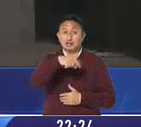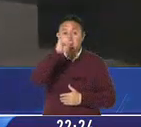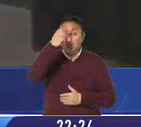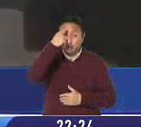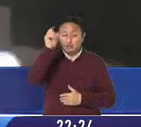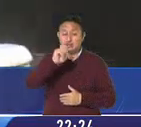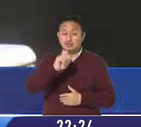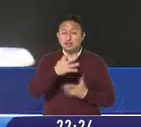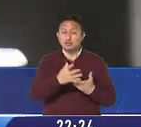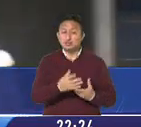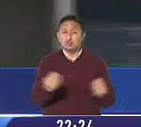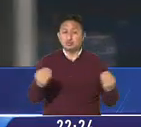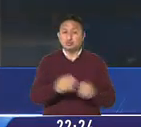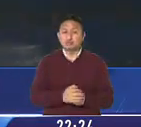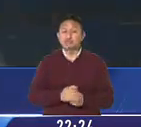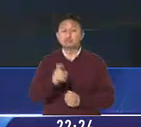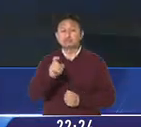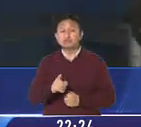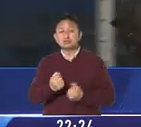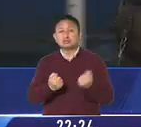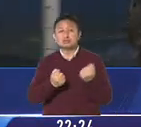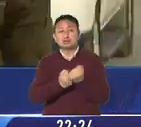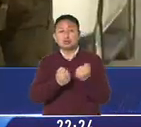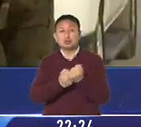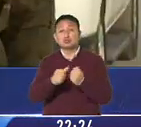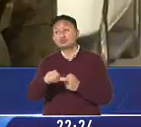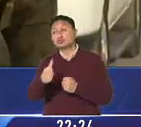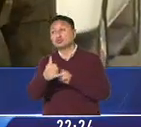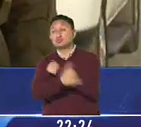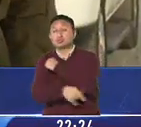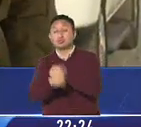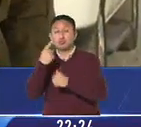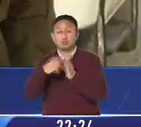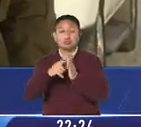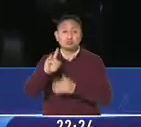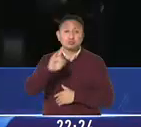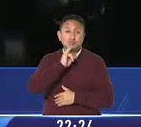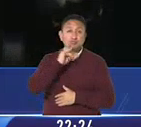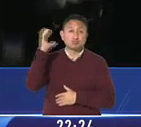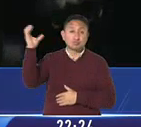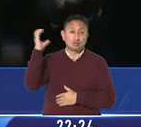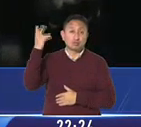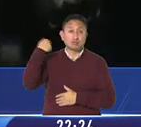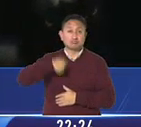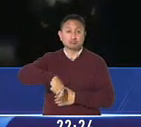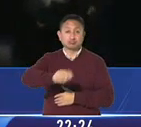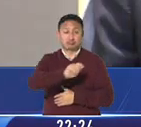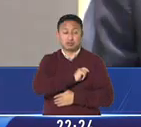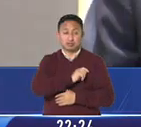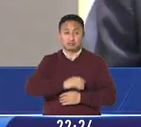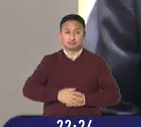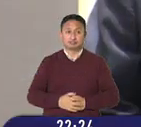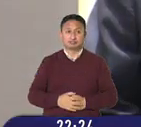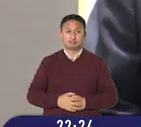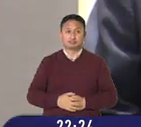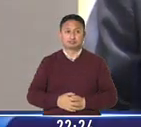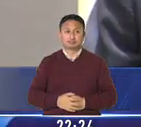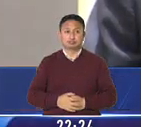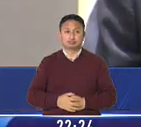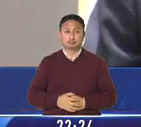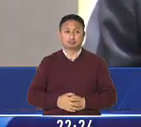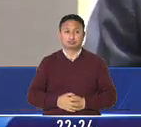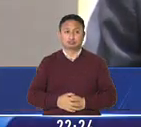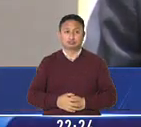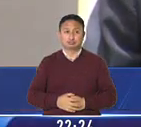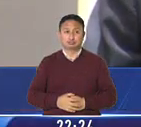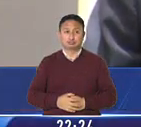resolver, que para ello incluso necesitan el apoyo de países como Estados Unidos, Colombia y España, según mencionó. De ninguna manera